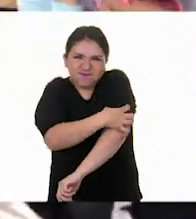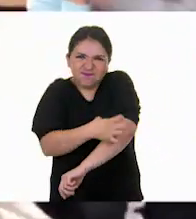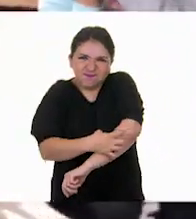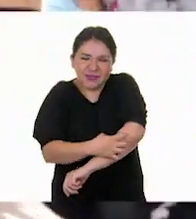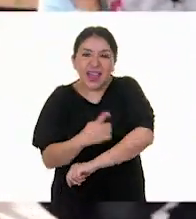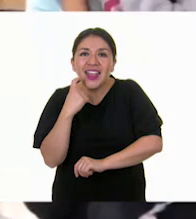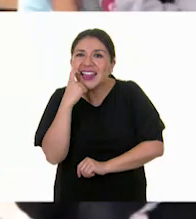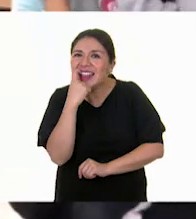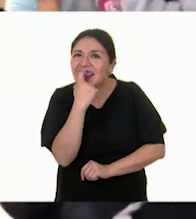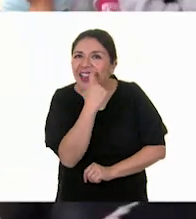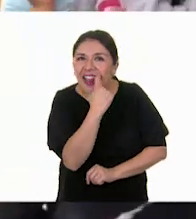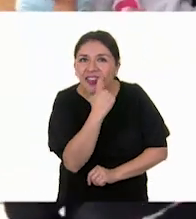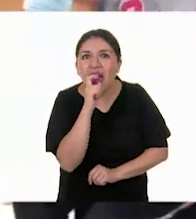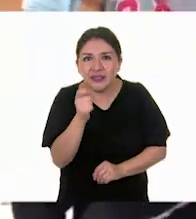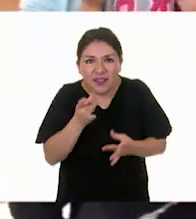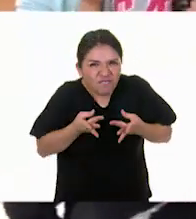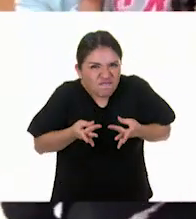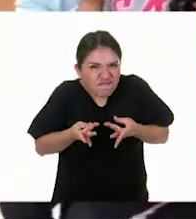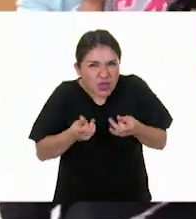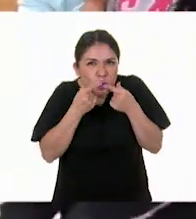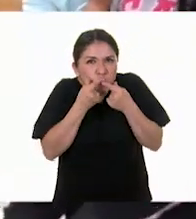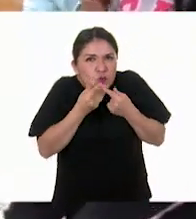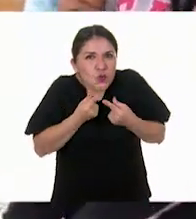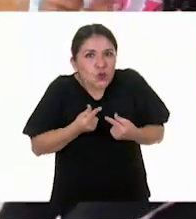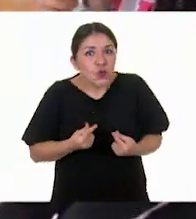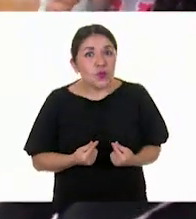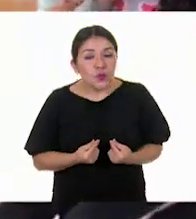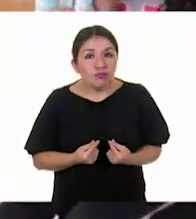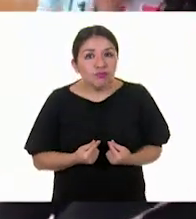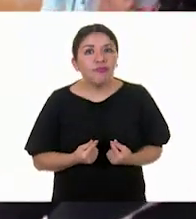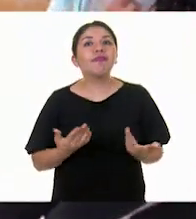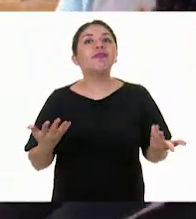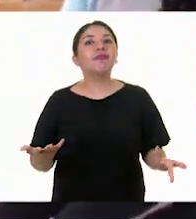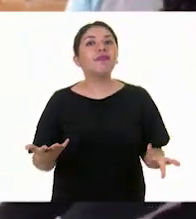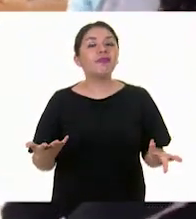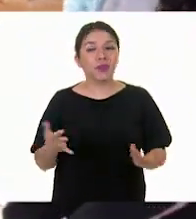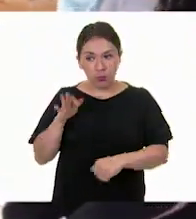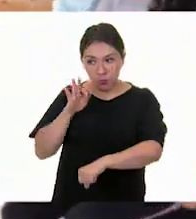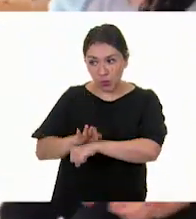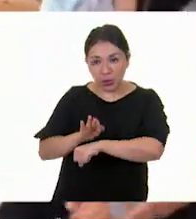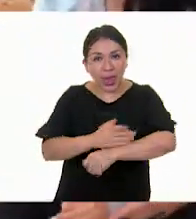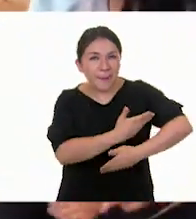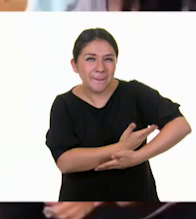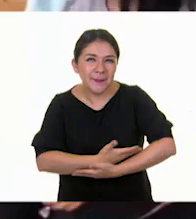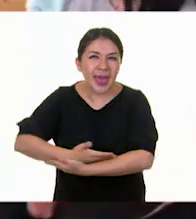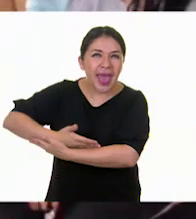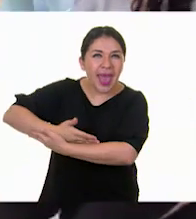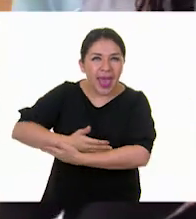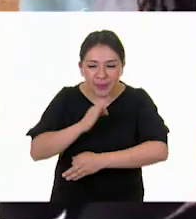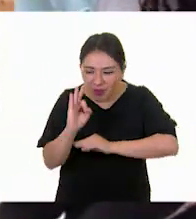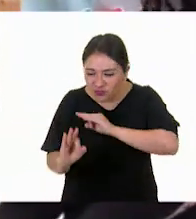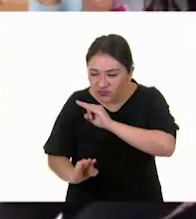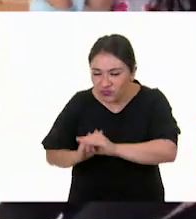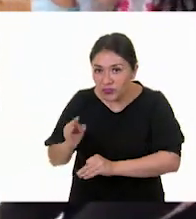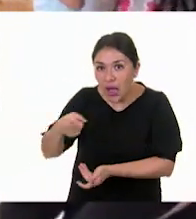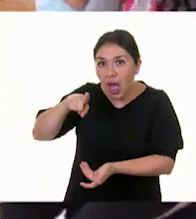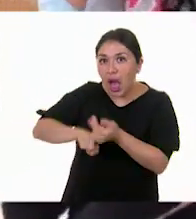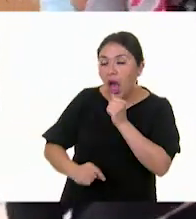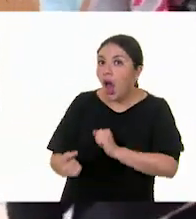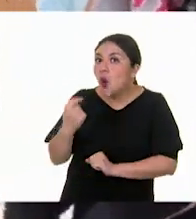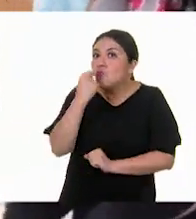Sus dientes son afilados. Protege a sus crías dentro de la